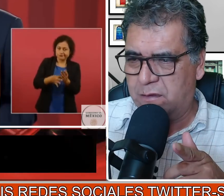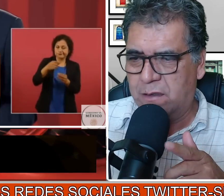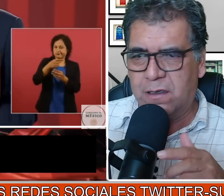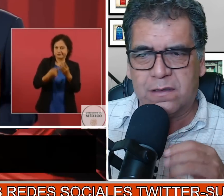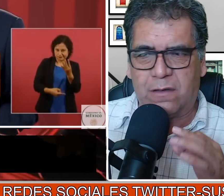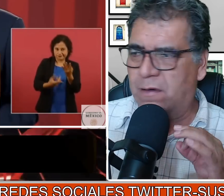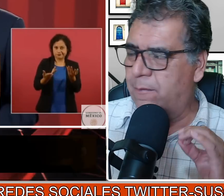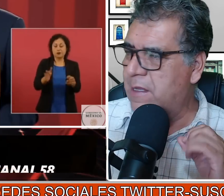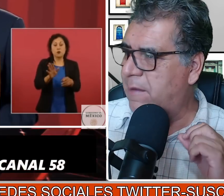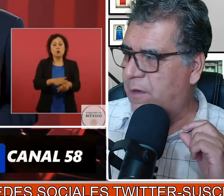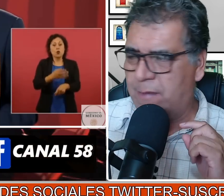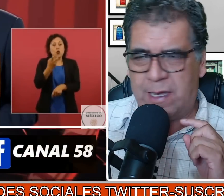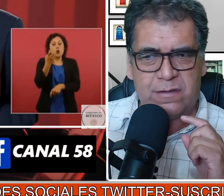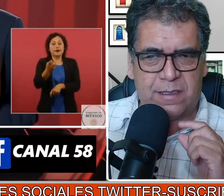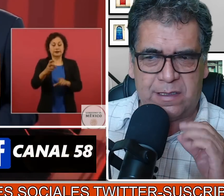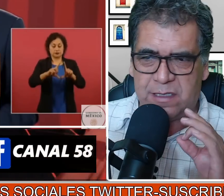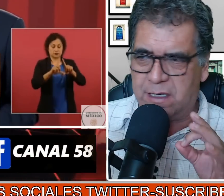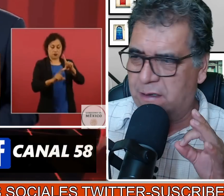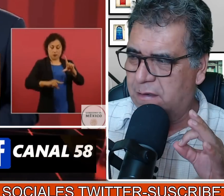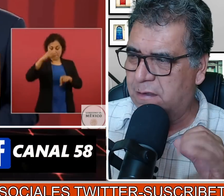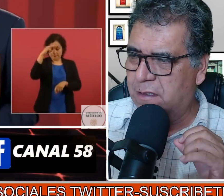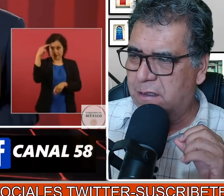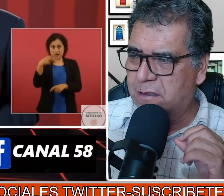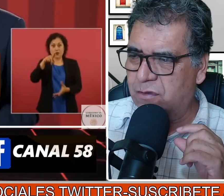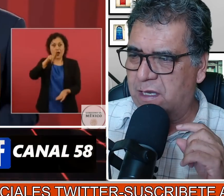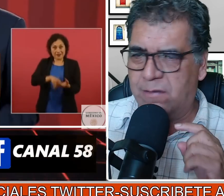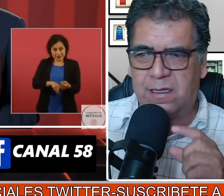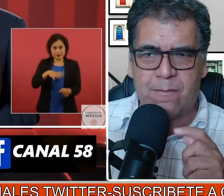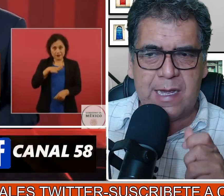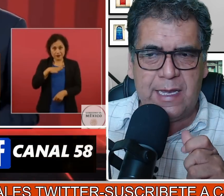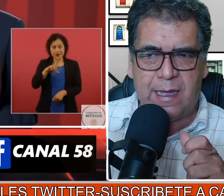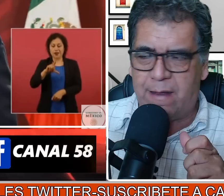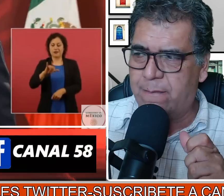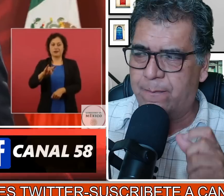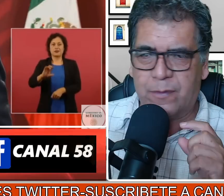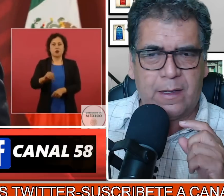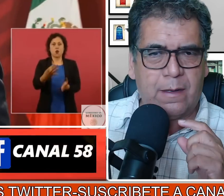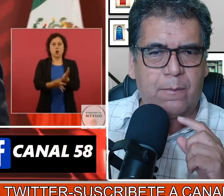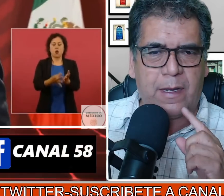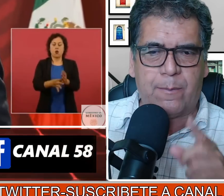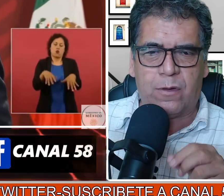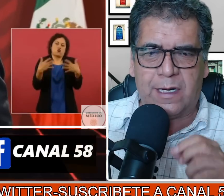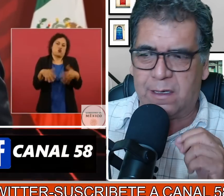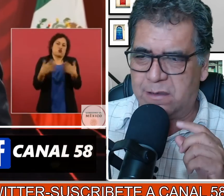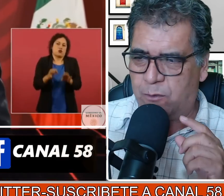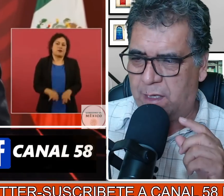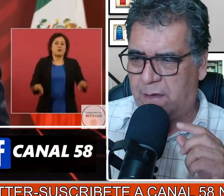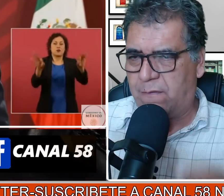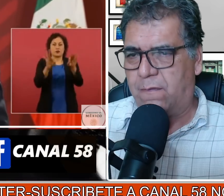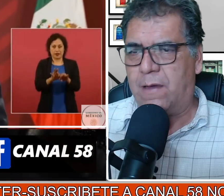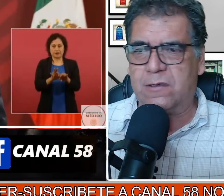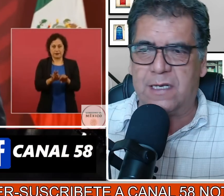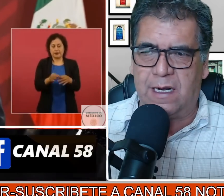Fox. Seguramente primero se va a echar su hierbita mágica para poderle